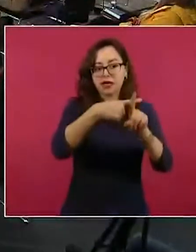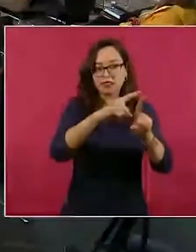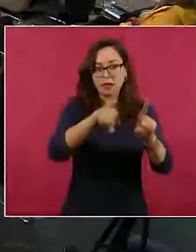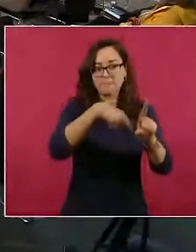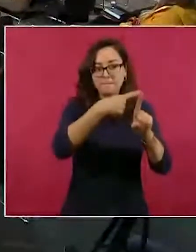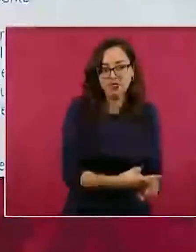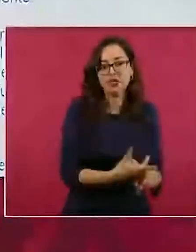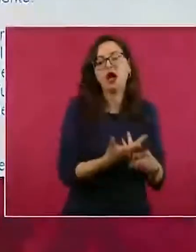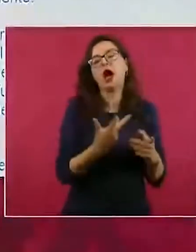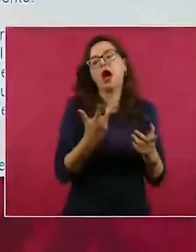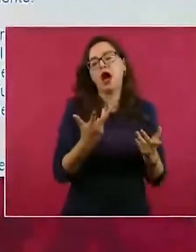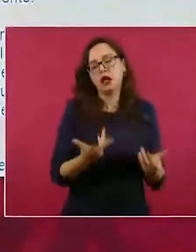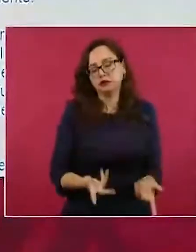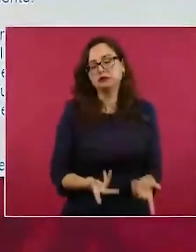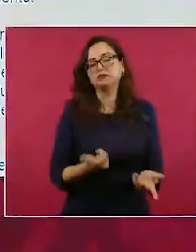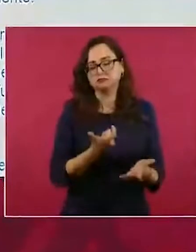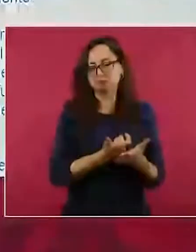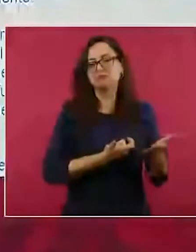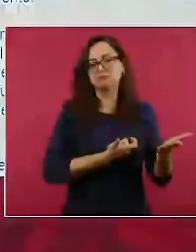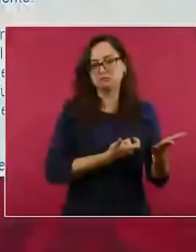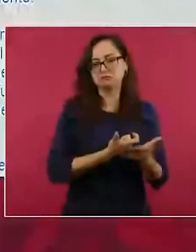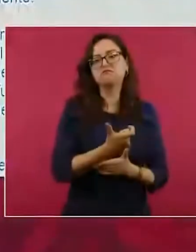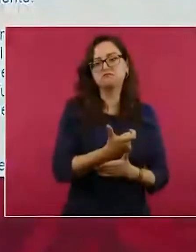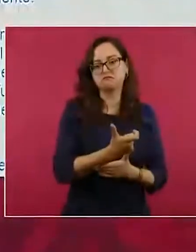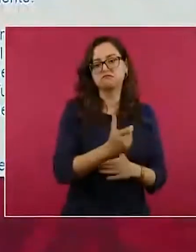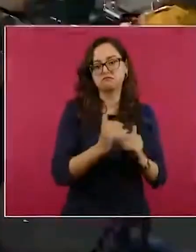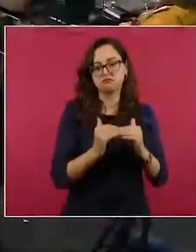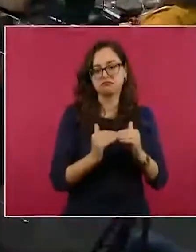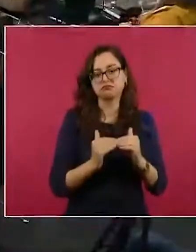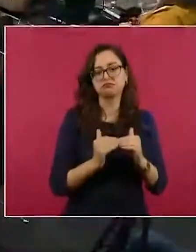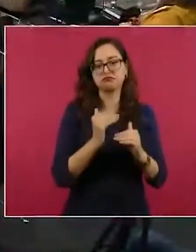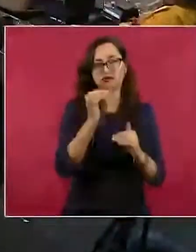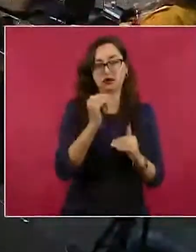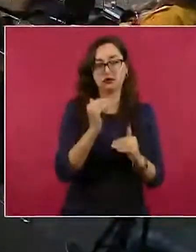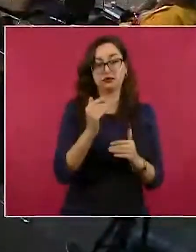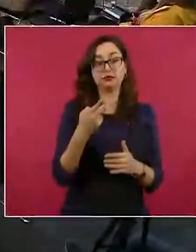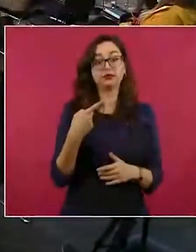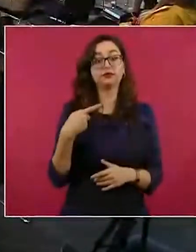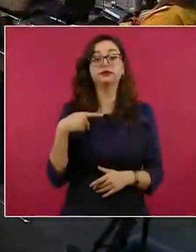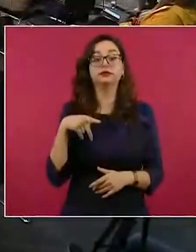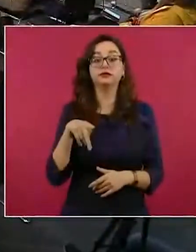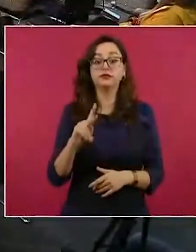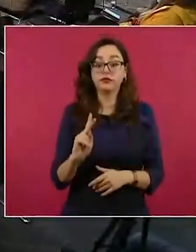de todas maneras, no deberá exceder la mitad de la remuneración establecida.